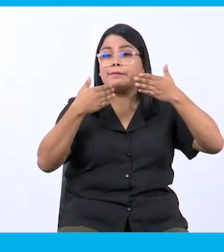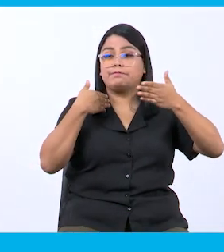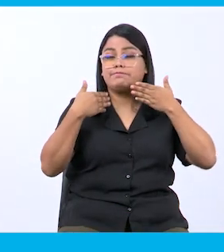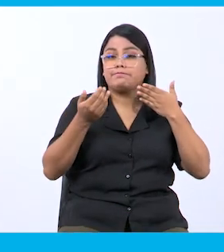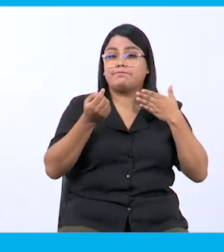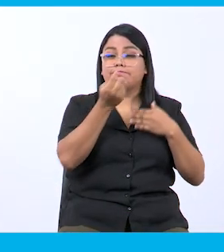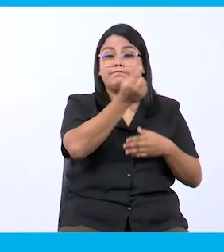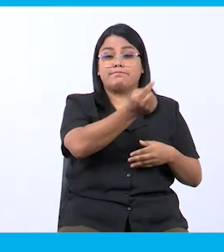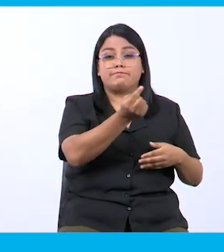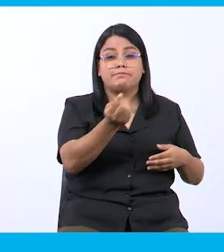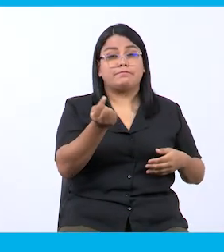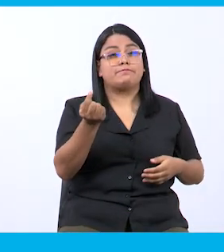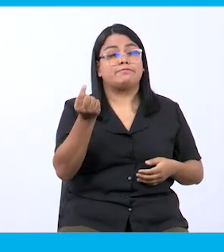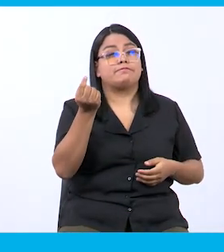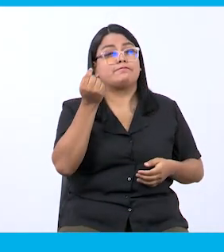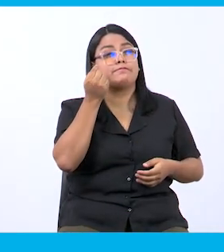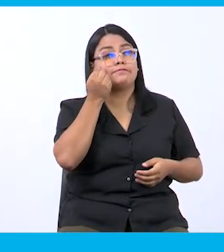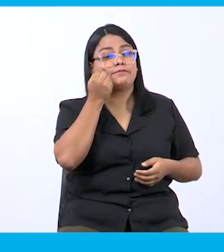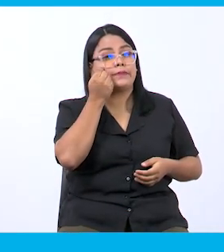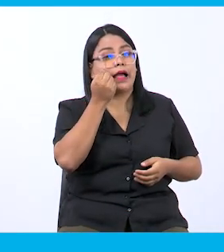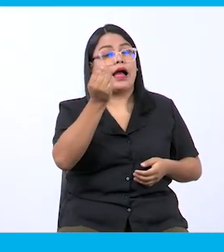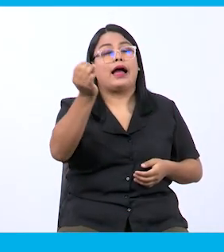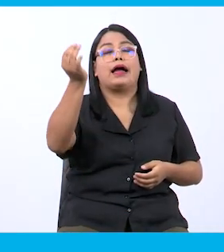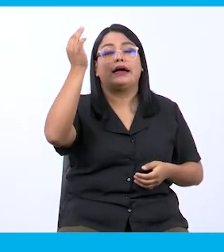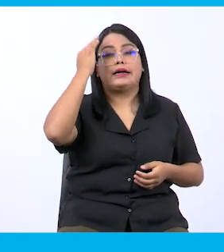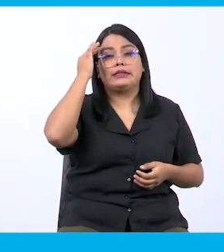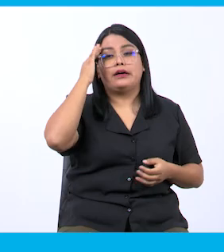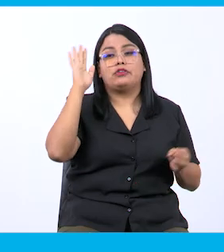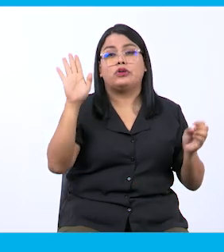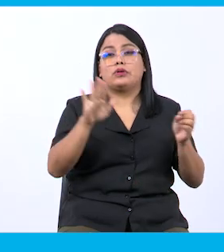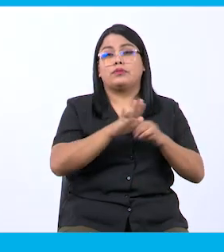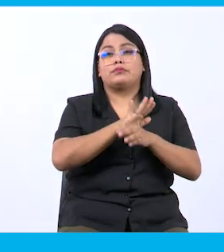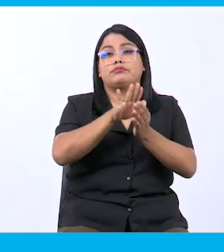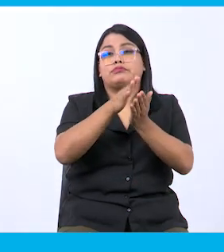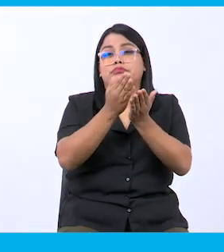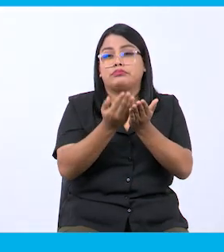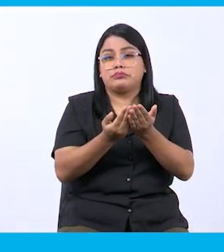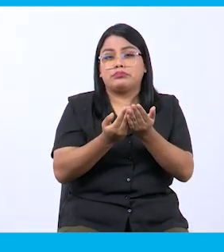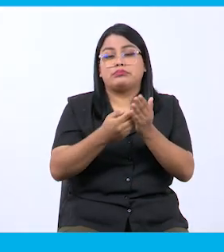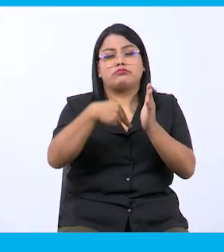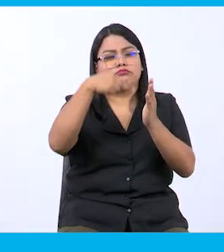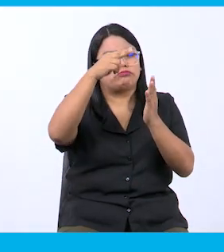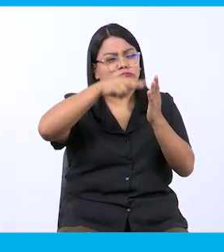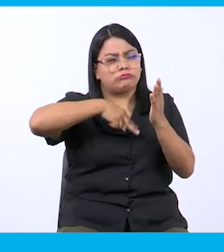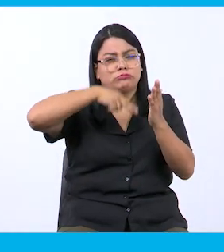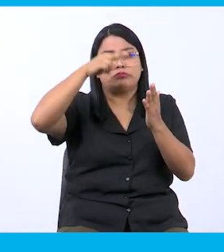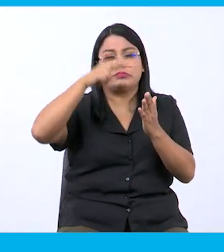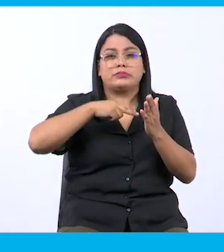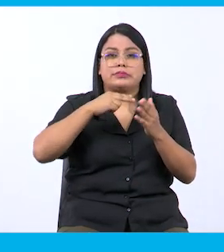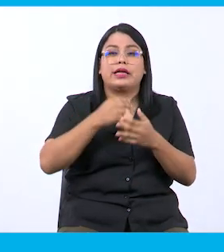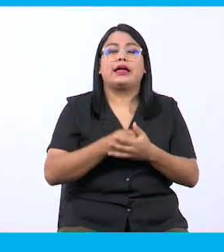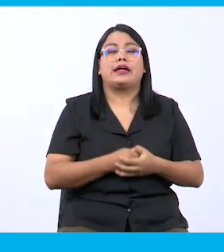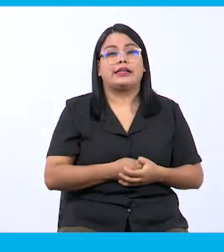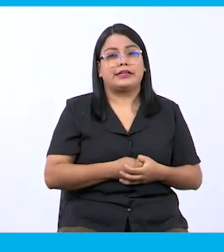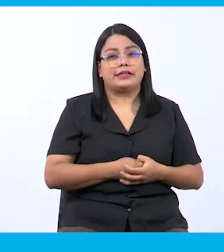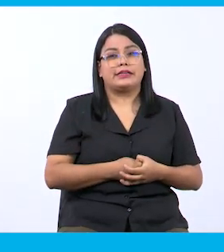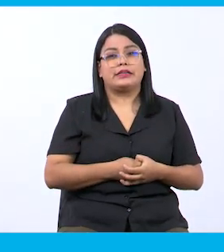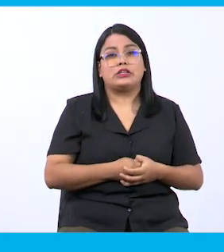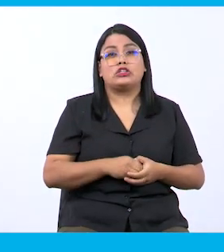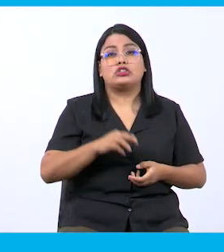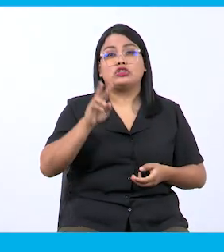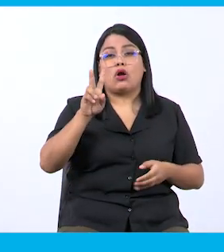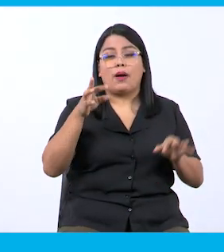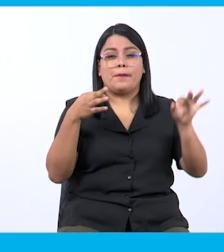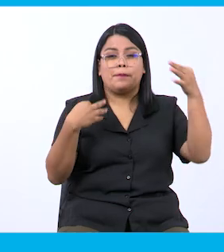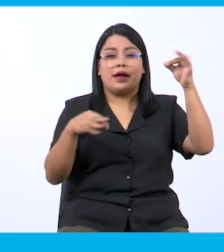para que el lector de primera mano o en las primeras páginas vaya conociendo qué va a encontrar. Es así que el libro de texto es lengua. Está